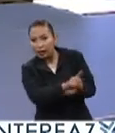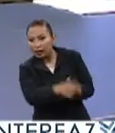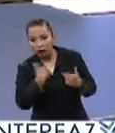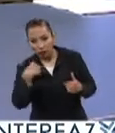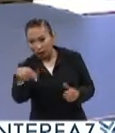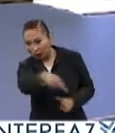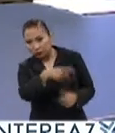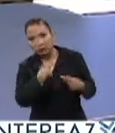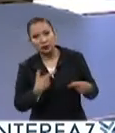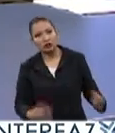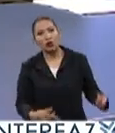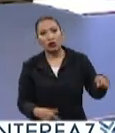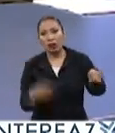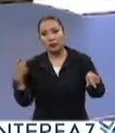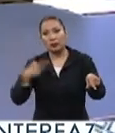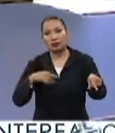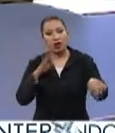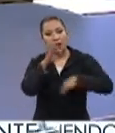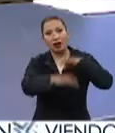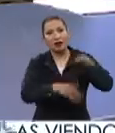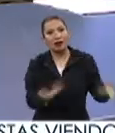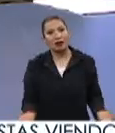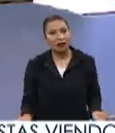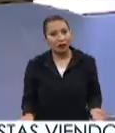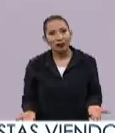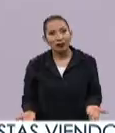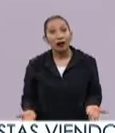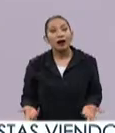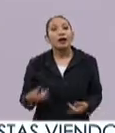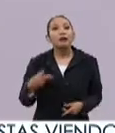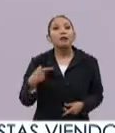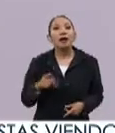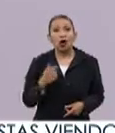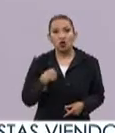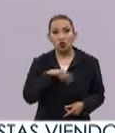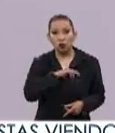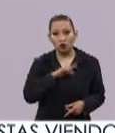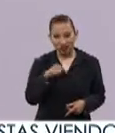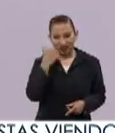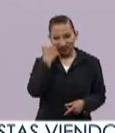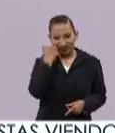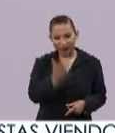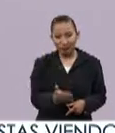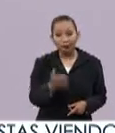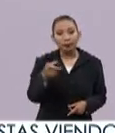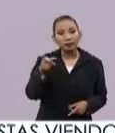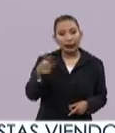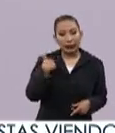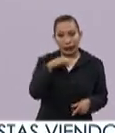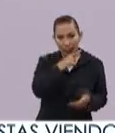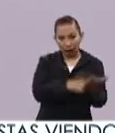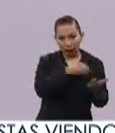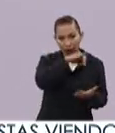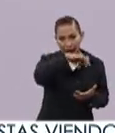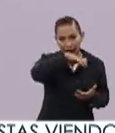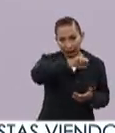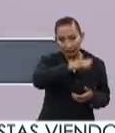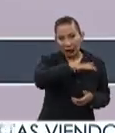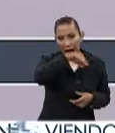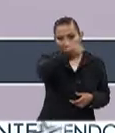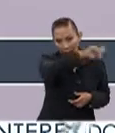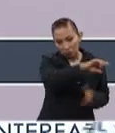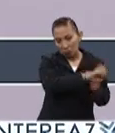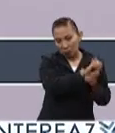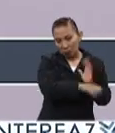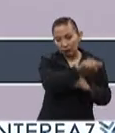derechos humanos de tu paciente. Sin embargo, nosotros lo que buscamos, y en el IMSS como